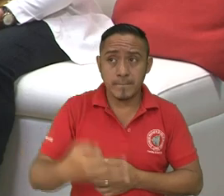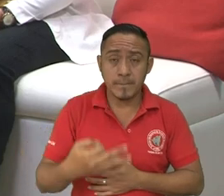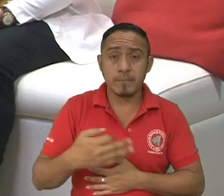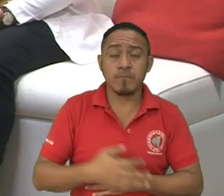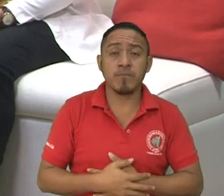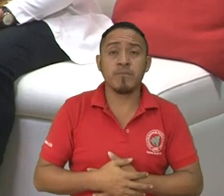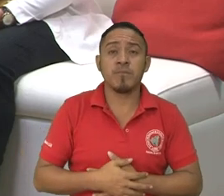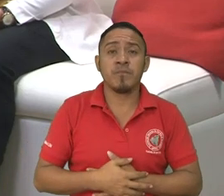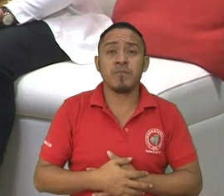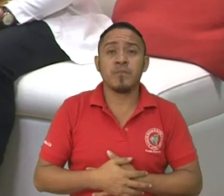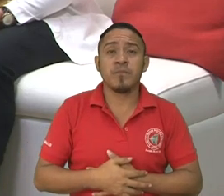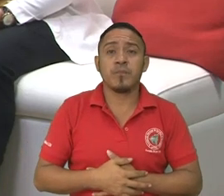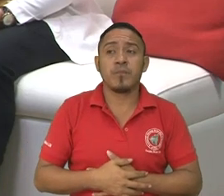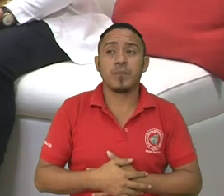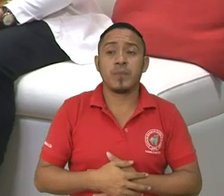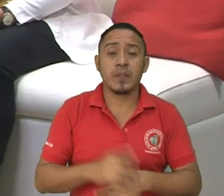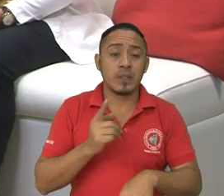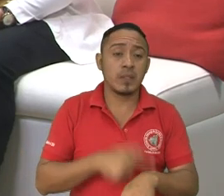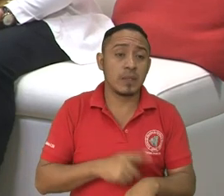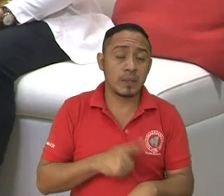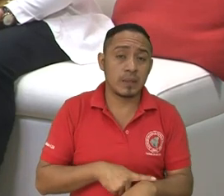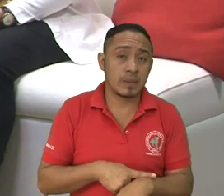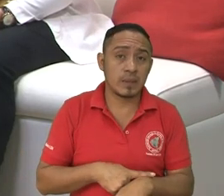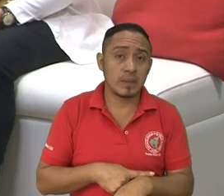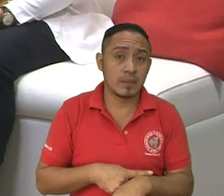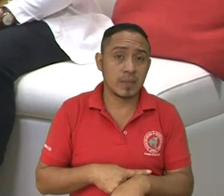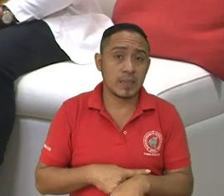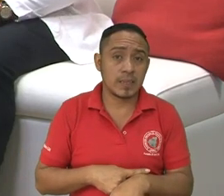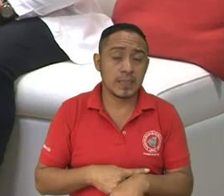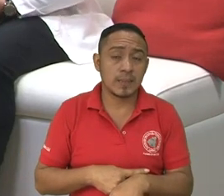el, no solo el tiempo